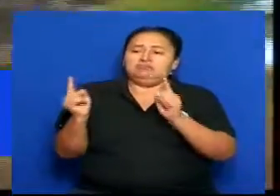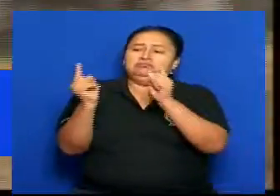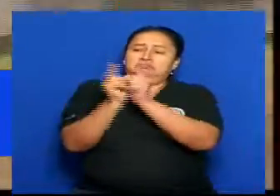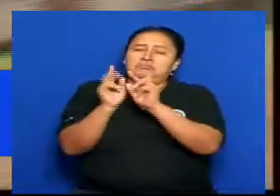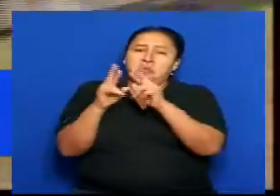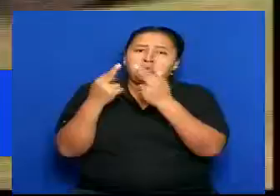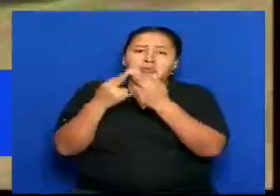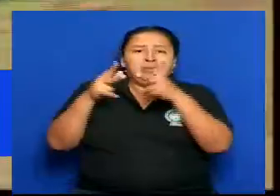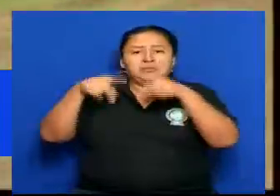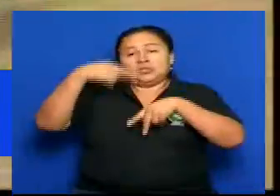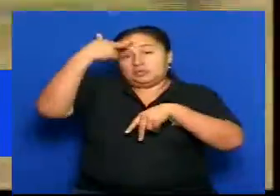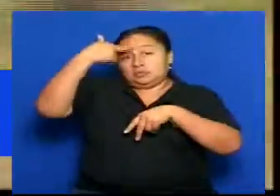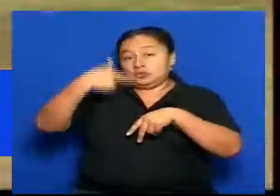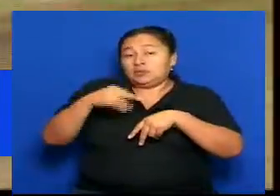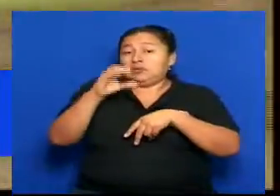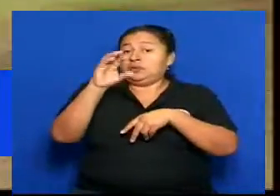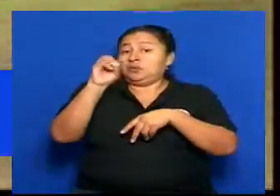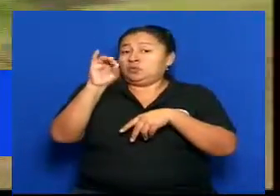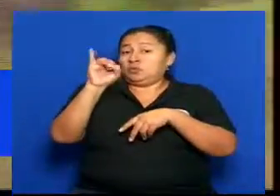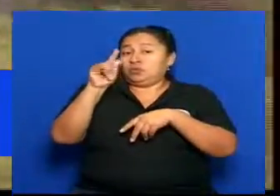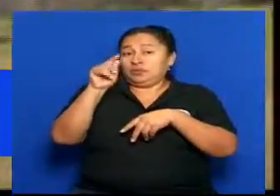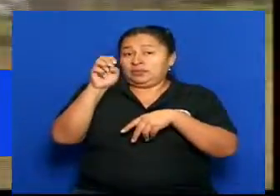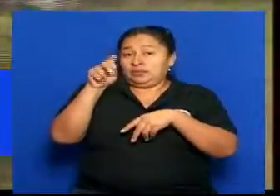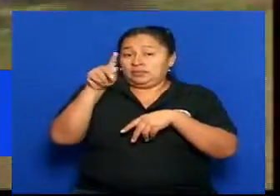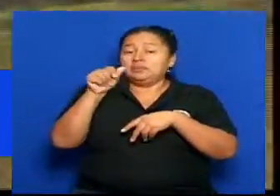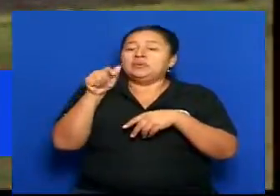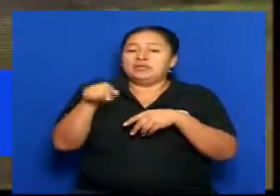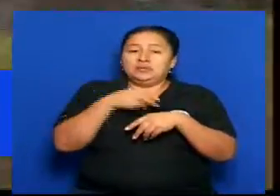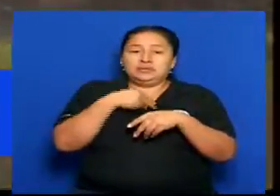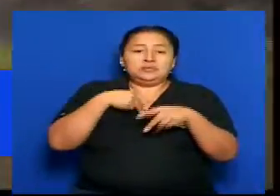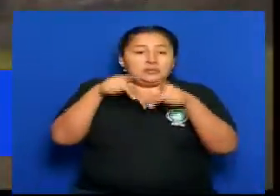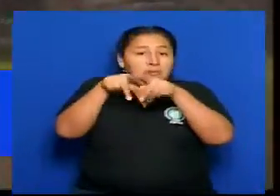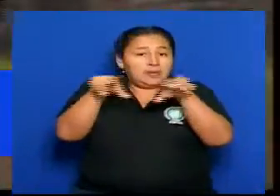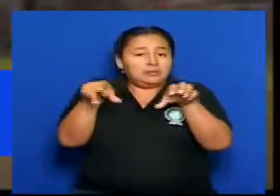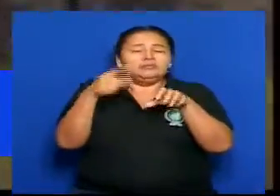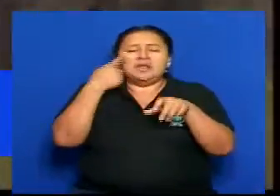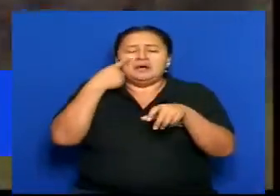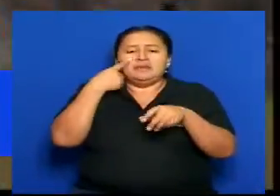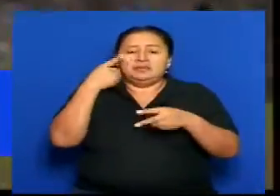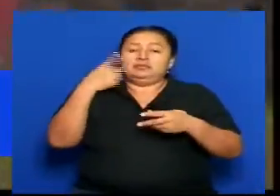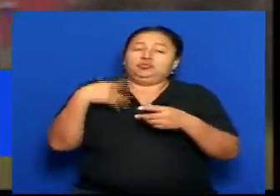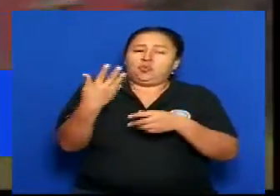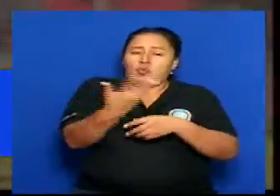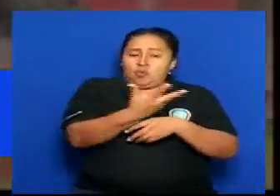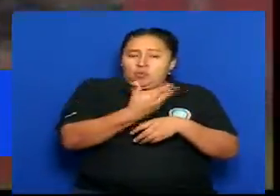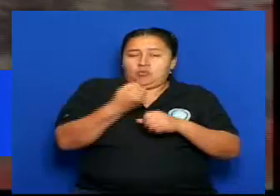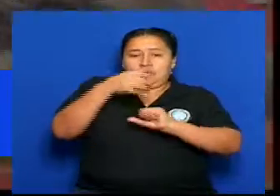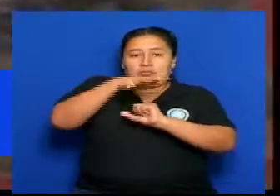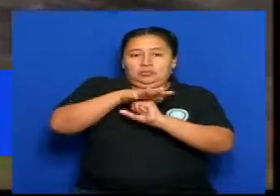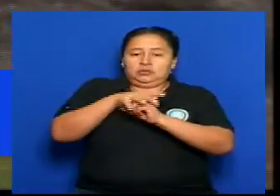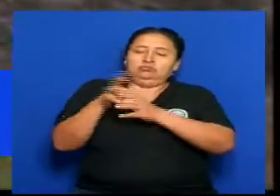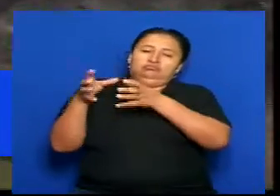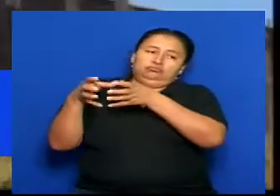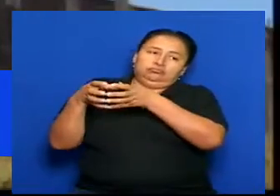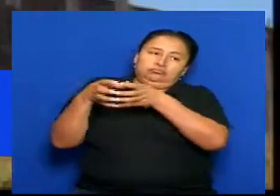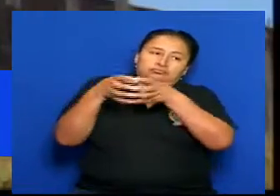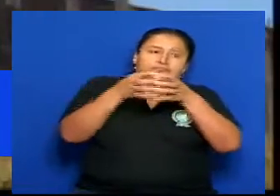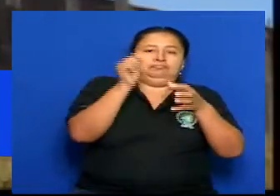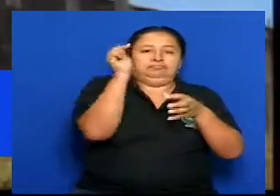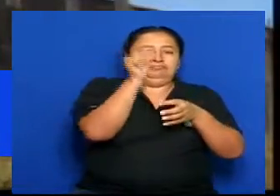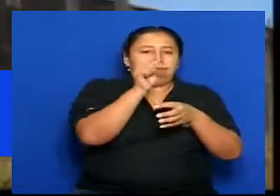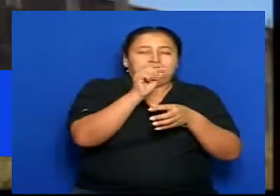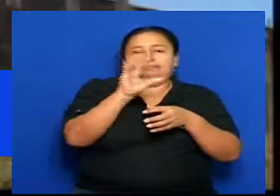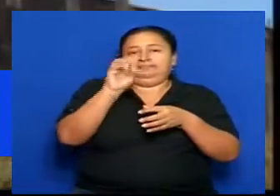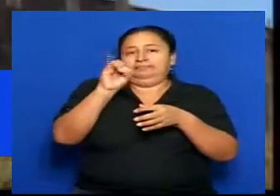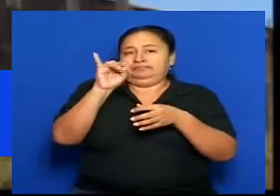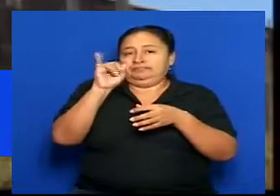p y que está planificando la visita de la comisión en pleno in situ o al coyote que creemos que esto es